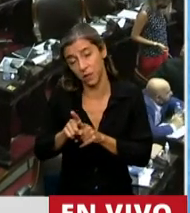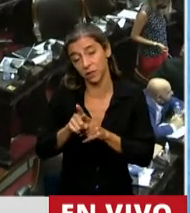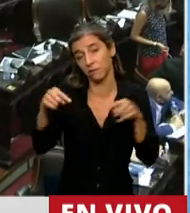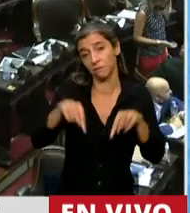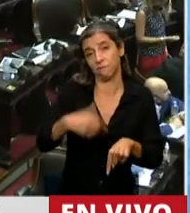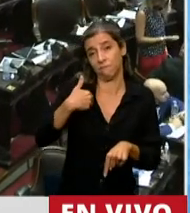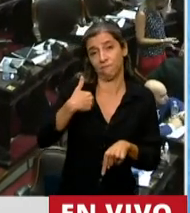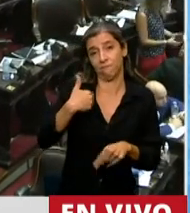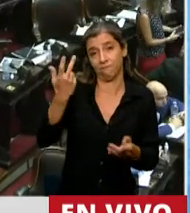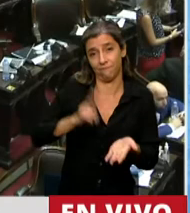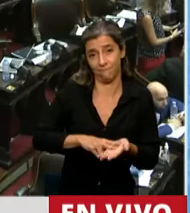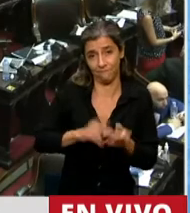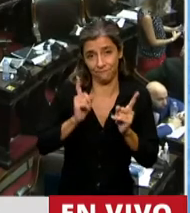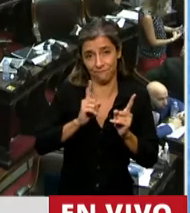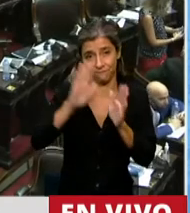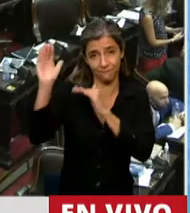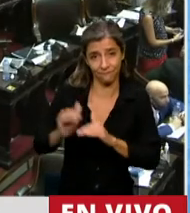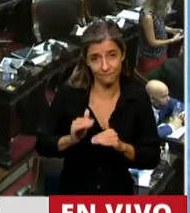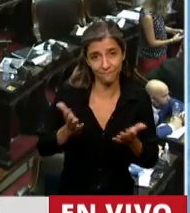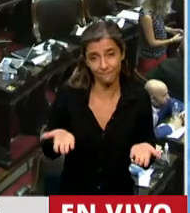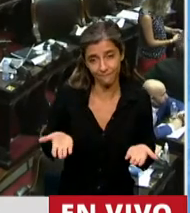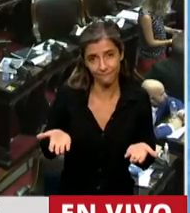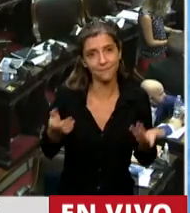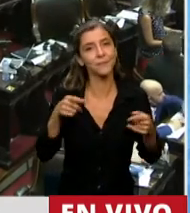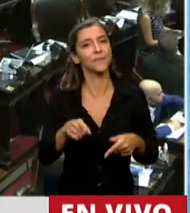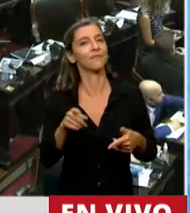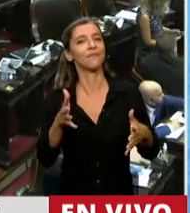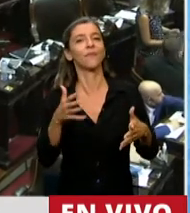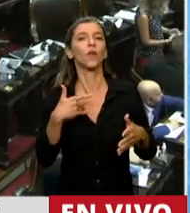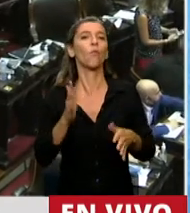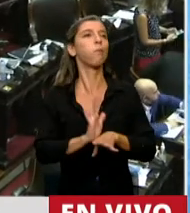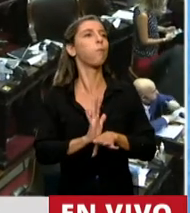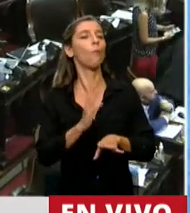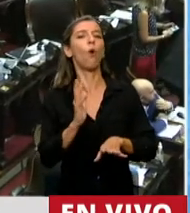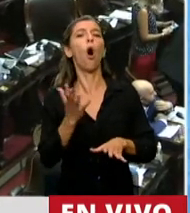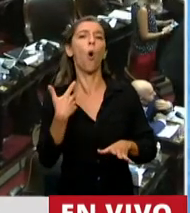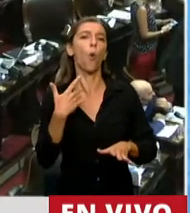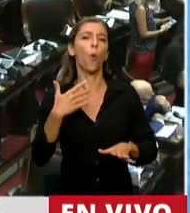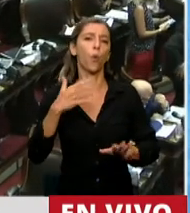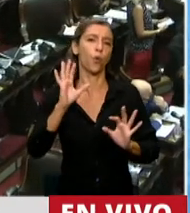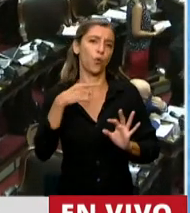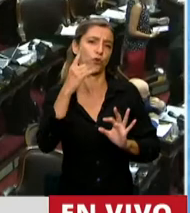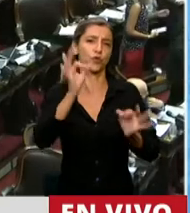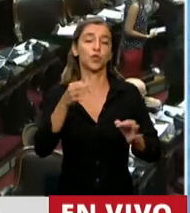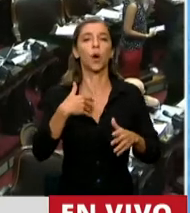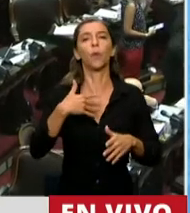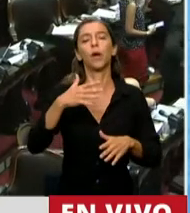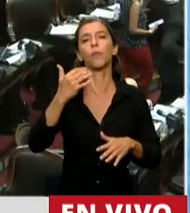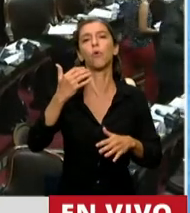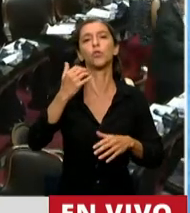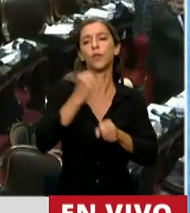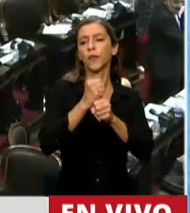Argentina. Porque eso es más o menos como decir que la flexibilización laboral que se viene anunciando, se